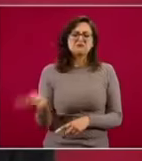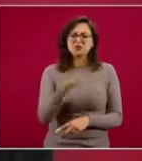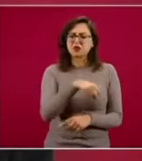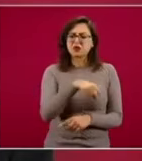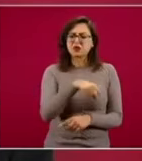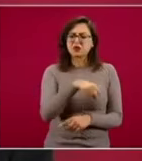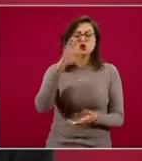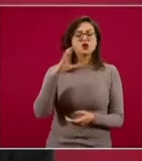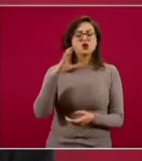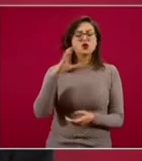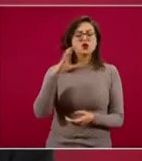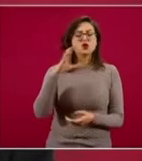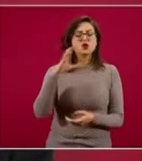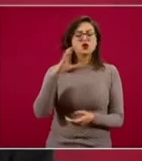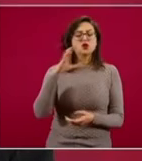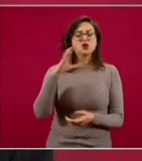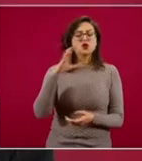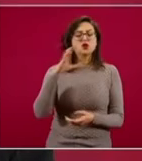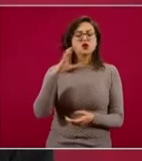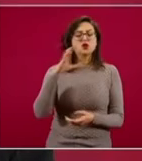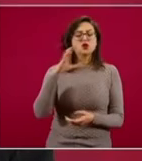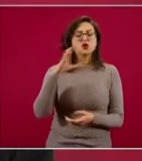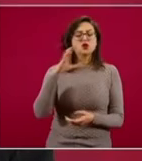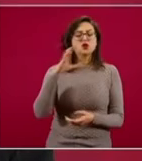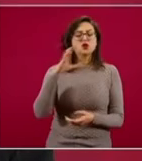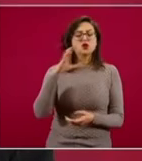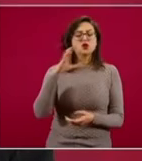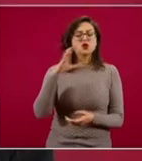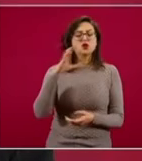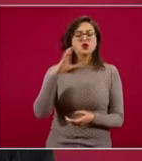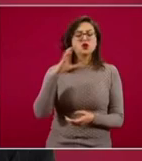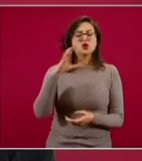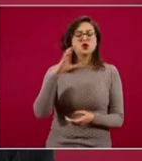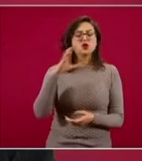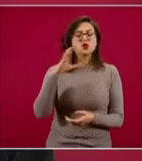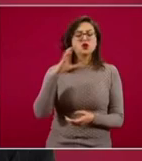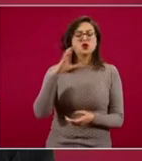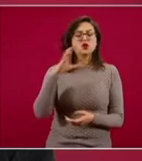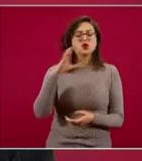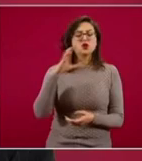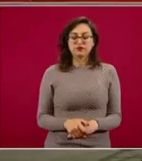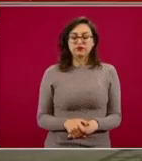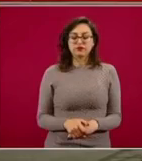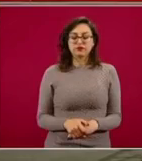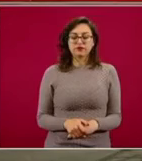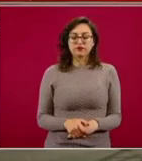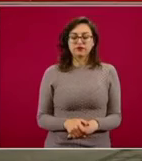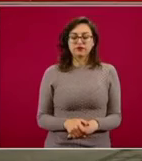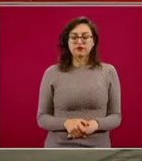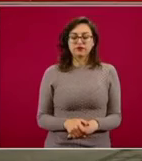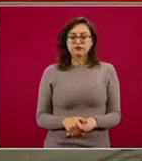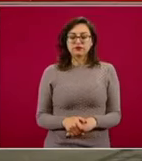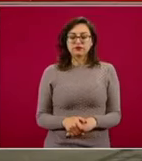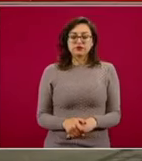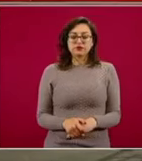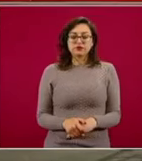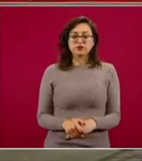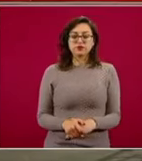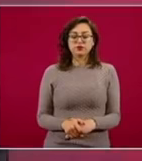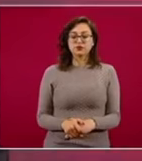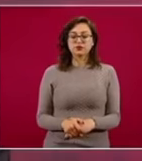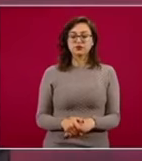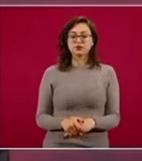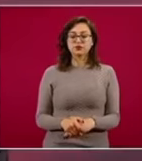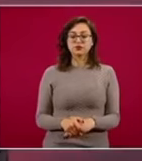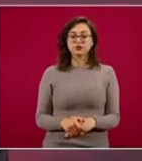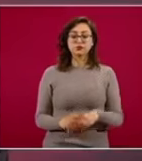mayoría, alrededor del 80%. ¿Y qué hacen los miembros del personal de salud